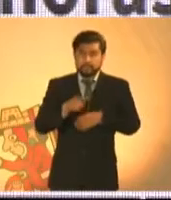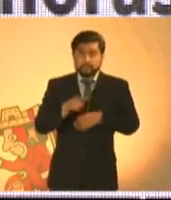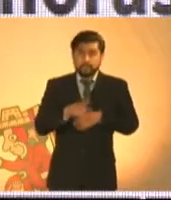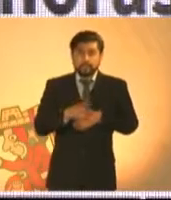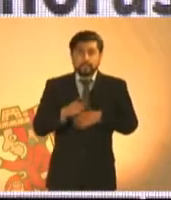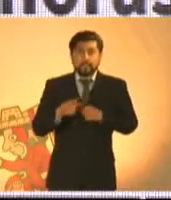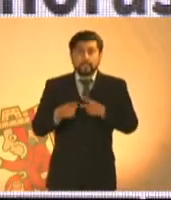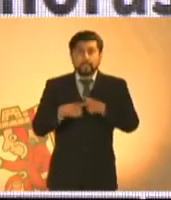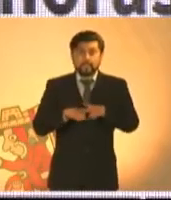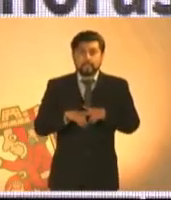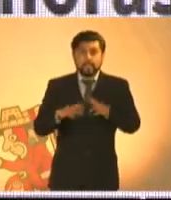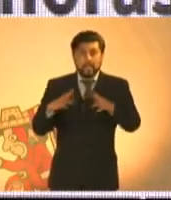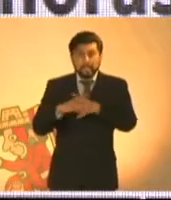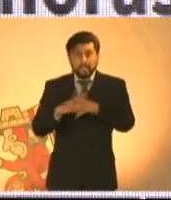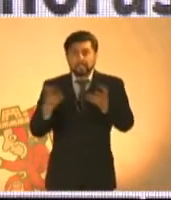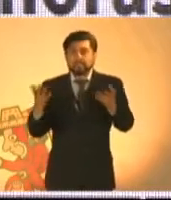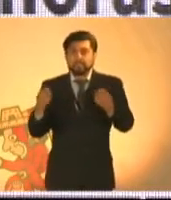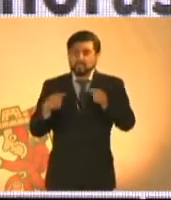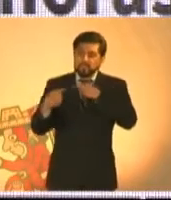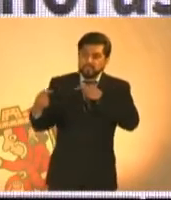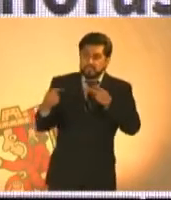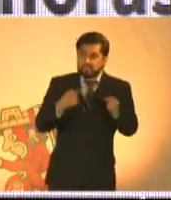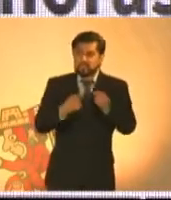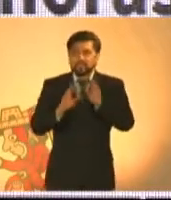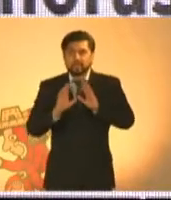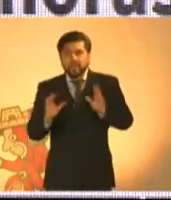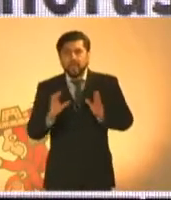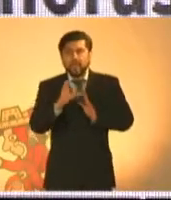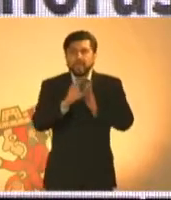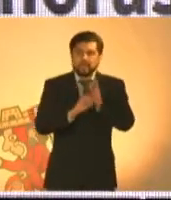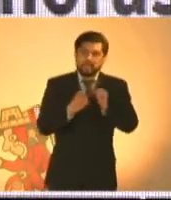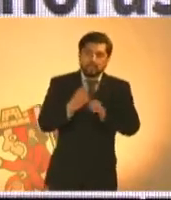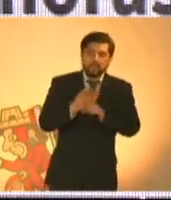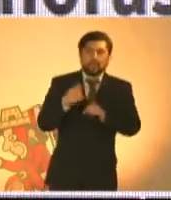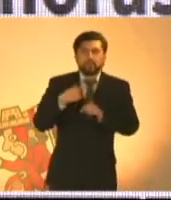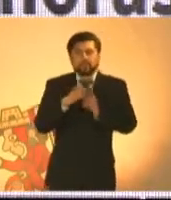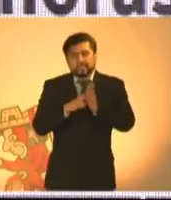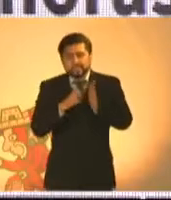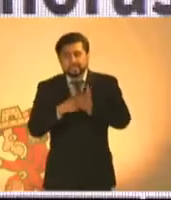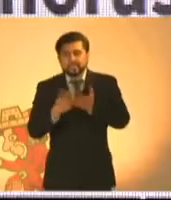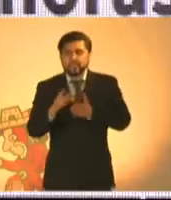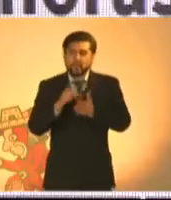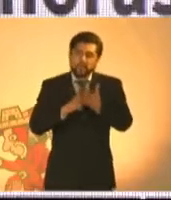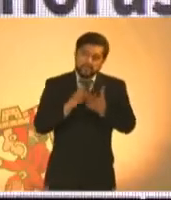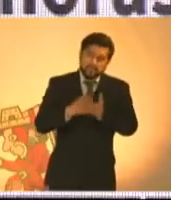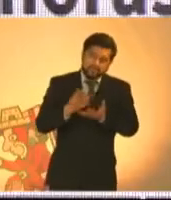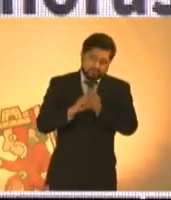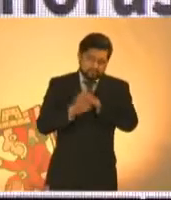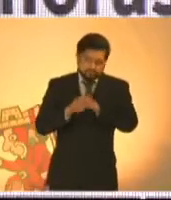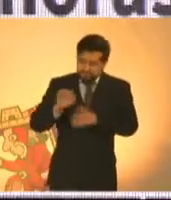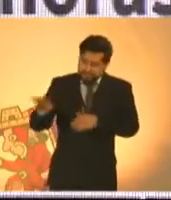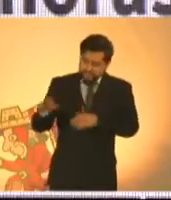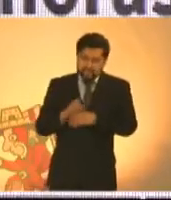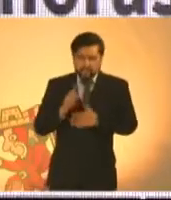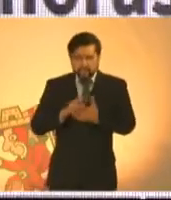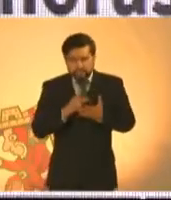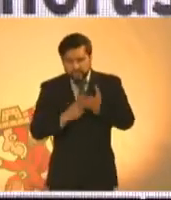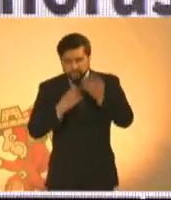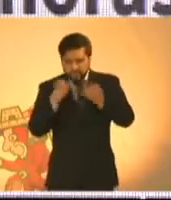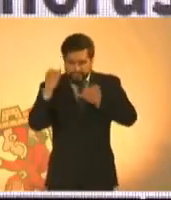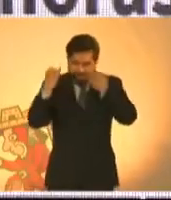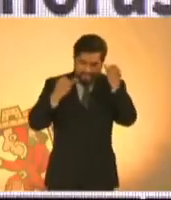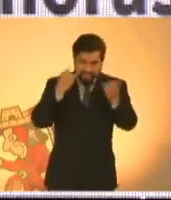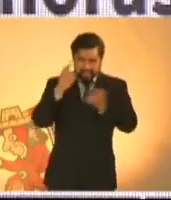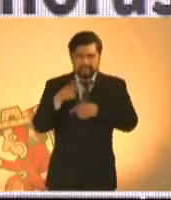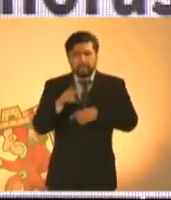guerra que ya mero que voy el capítulo 1 estoy corrigiendo que volví a escribir que reescribe que ahora